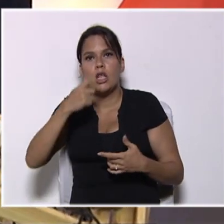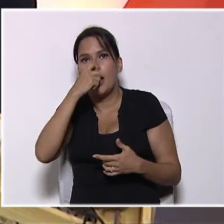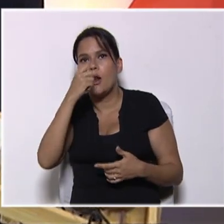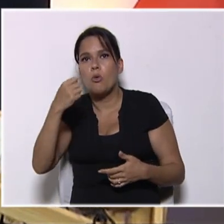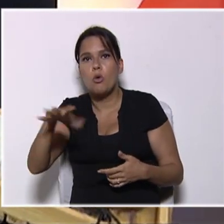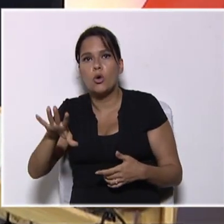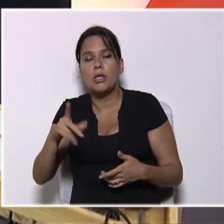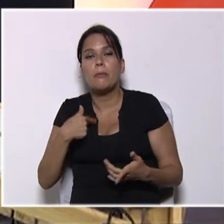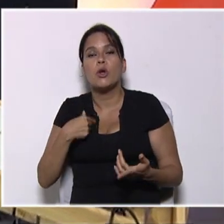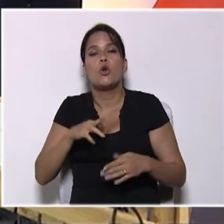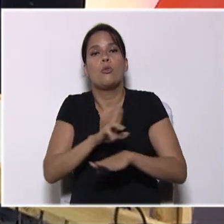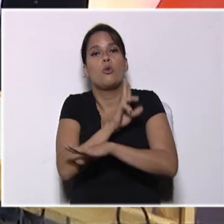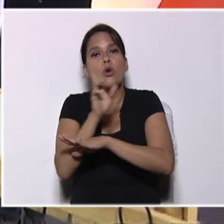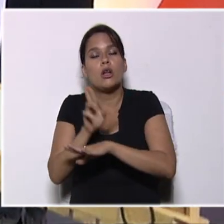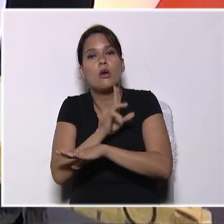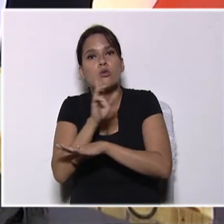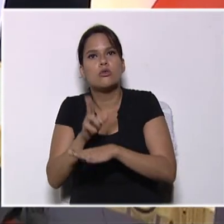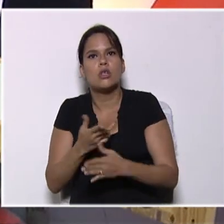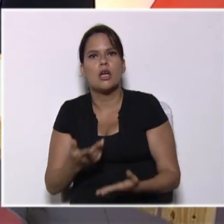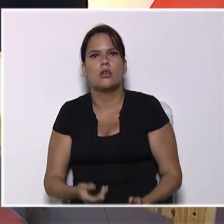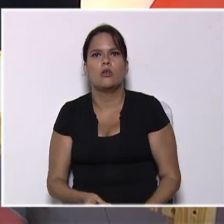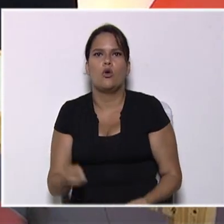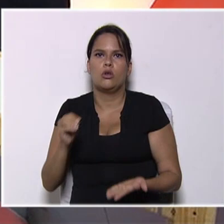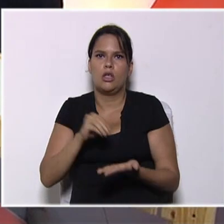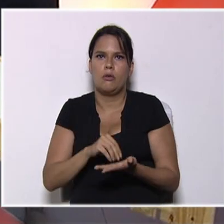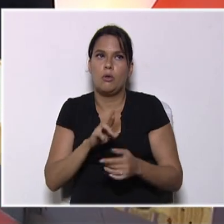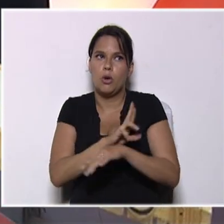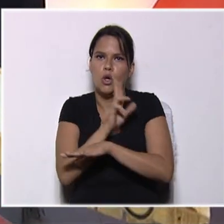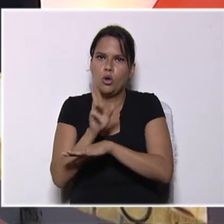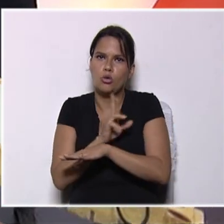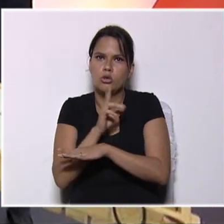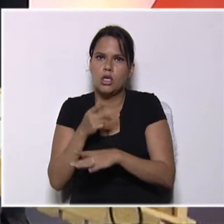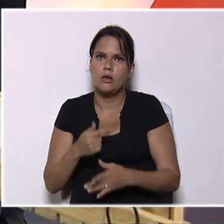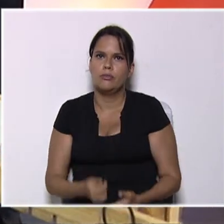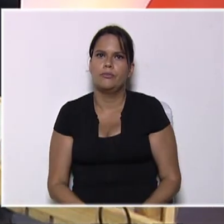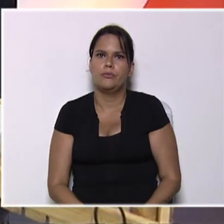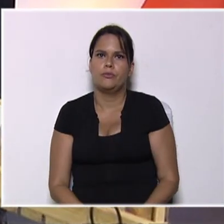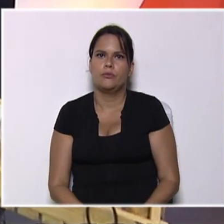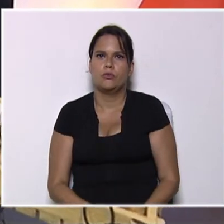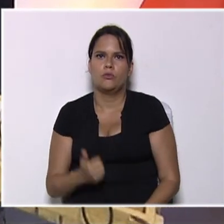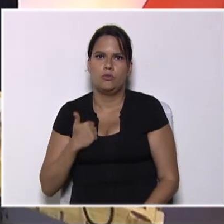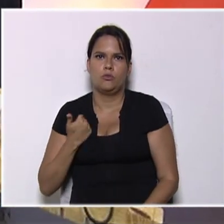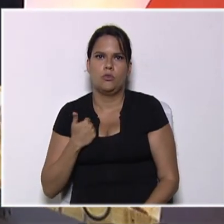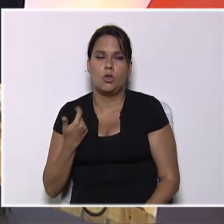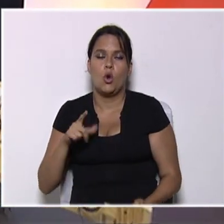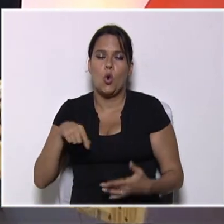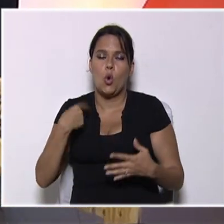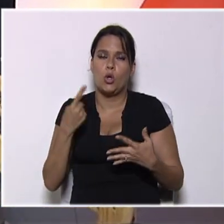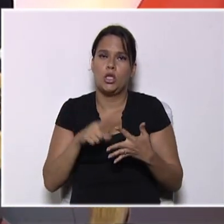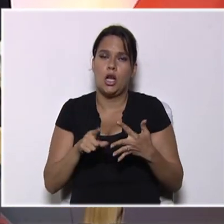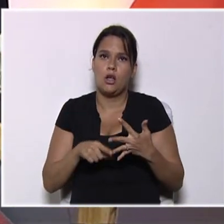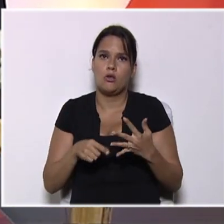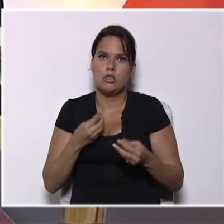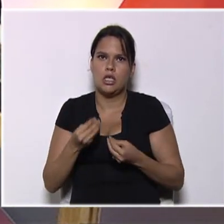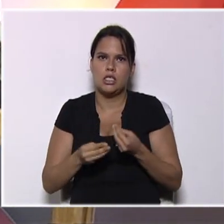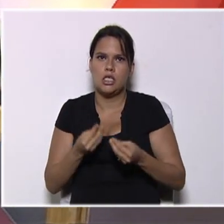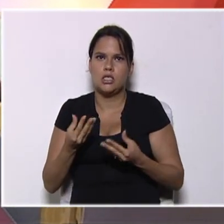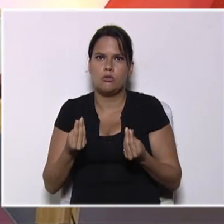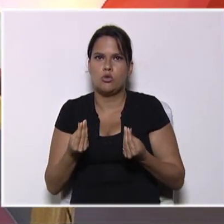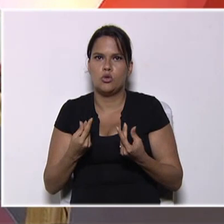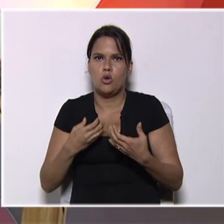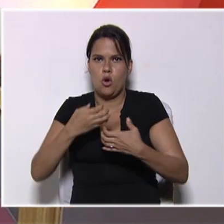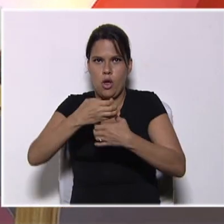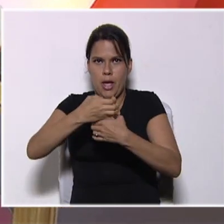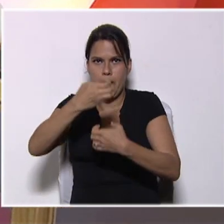que resulta que si yo lo utilizo nuevamente, lo reutilizo, entonces puedo sacar provecho de él. Otra de las cosas que se hace mucho es con los envases